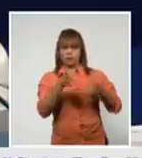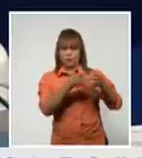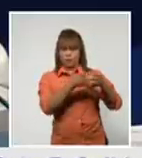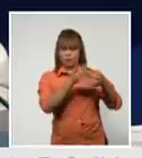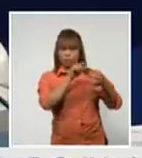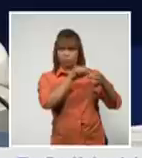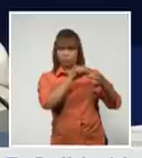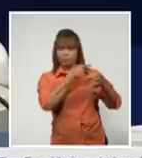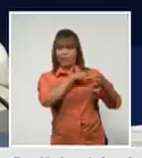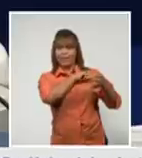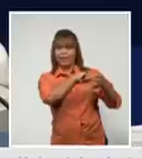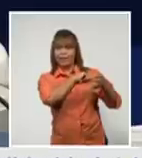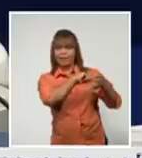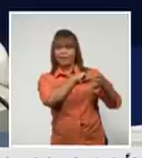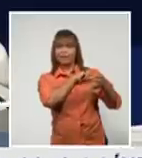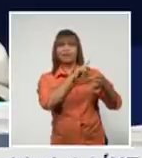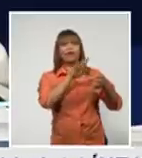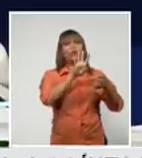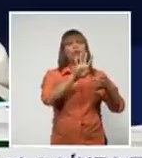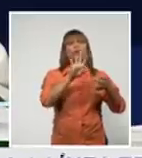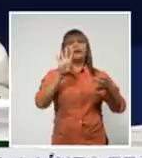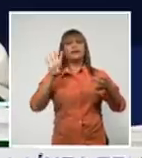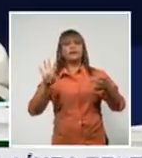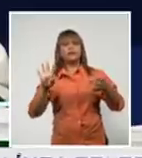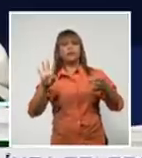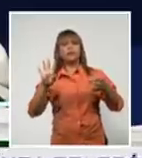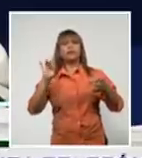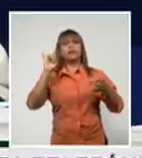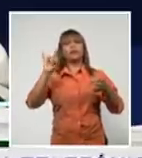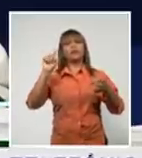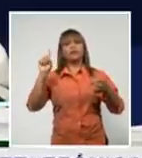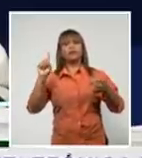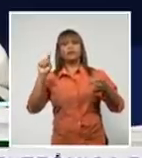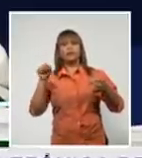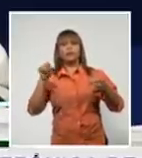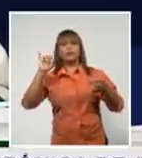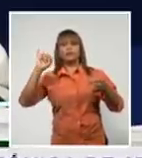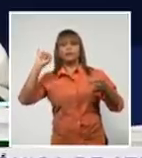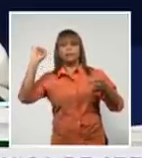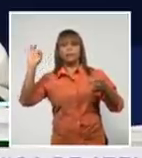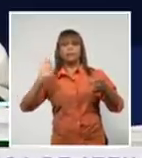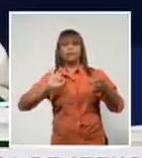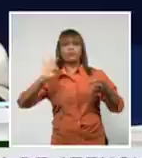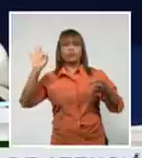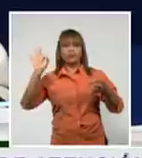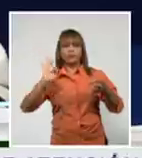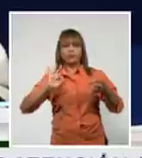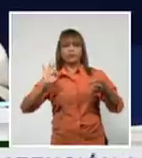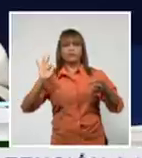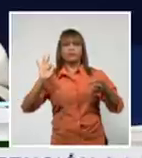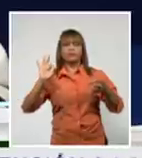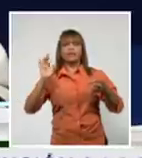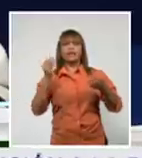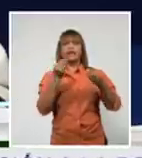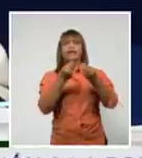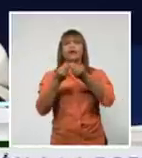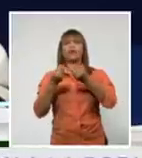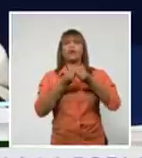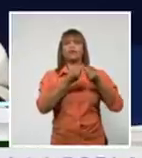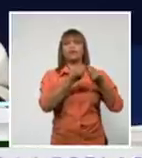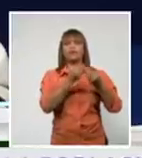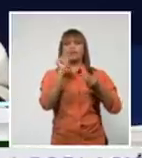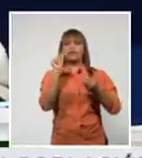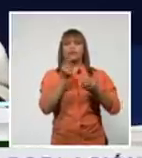diagnosticados ayer, 44, el 91,6%, eran contactos de casos